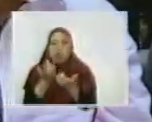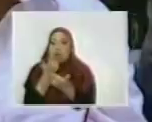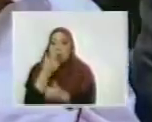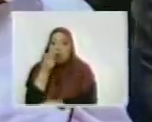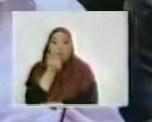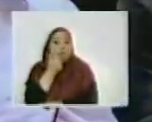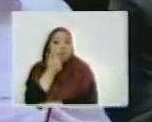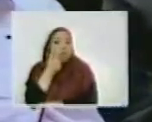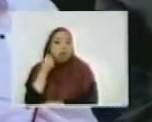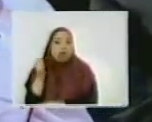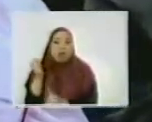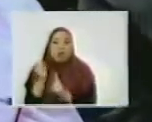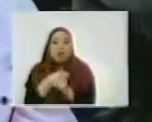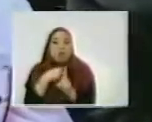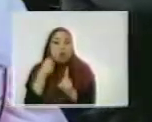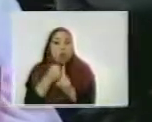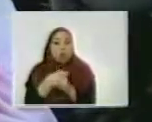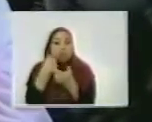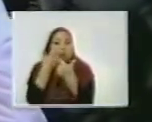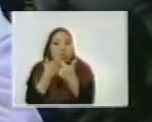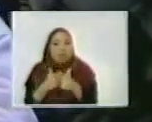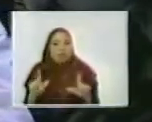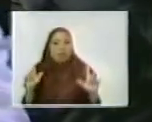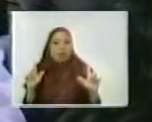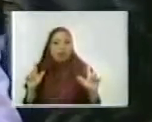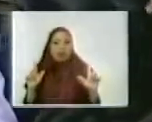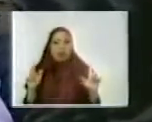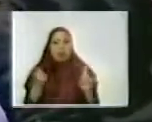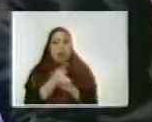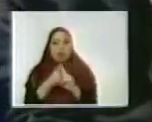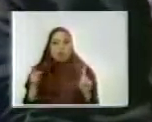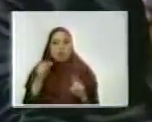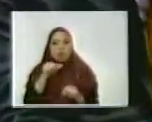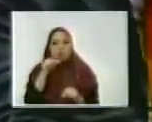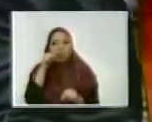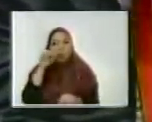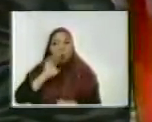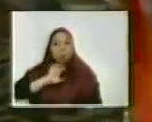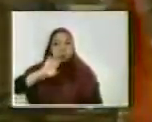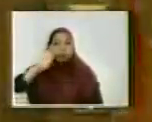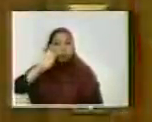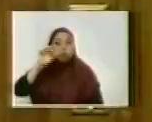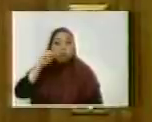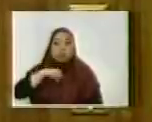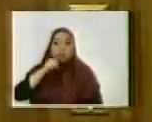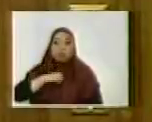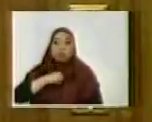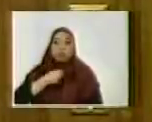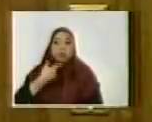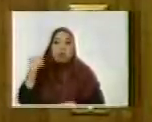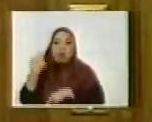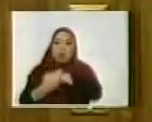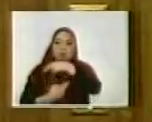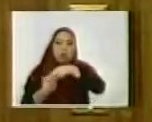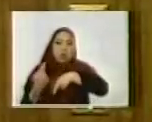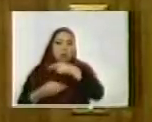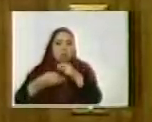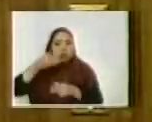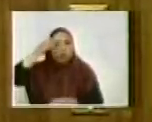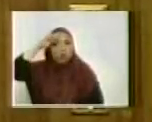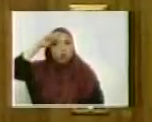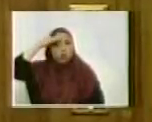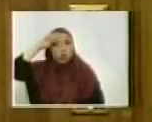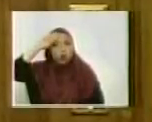liberación, y prácticamente tuvo dos patrias, la revolución cubana y la